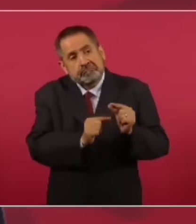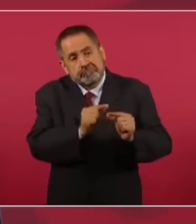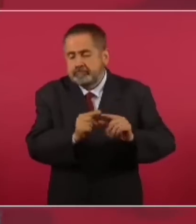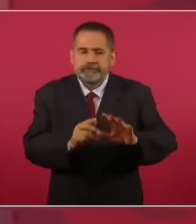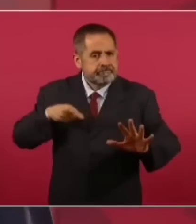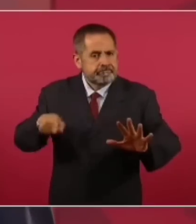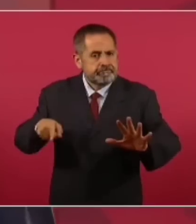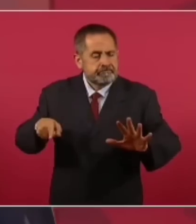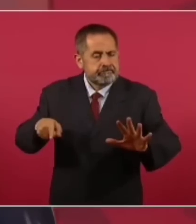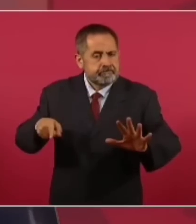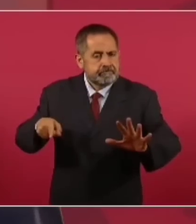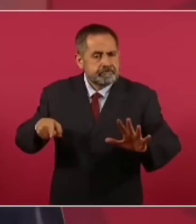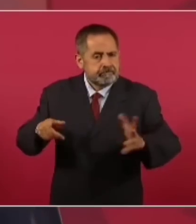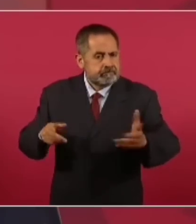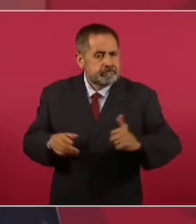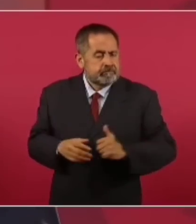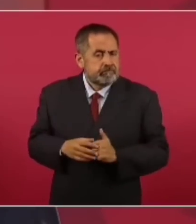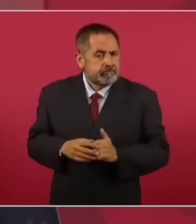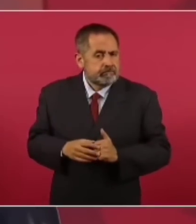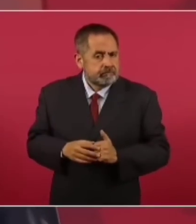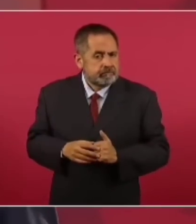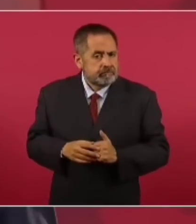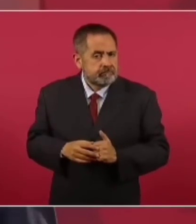actuar con